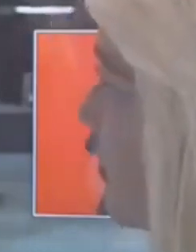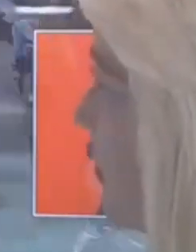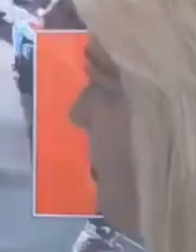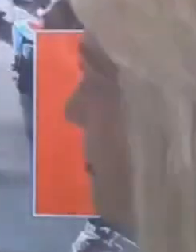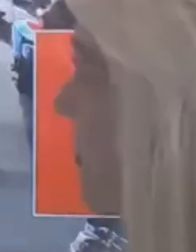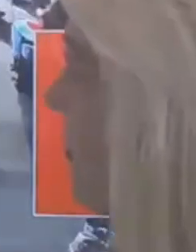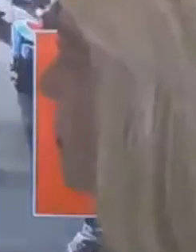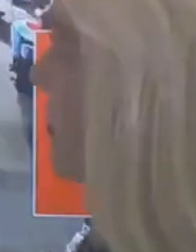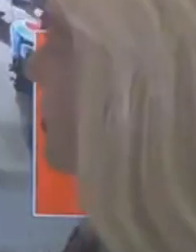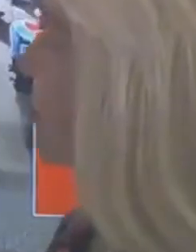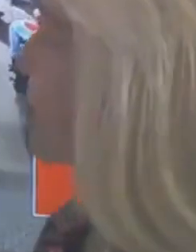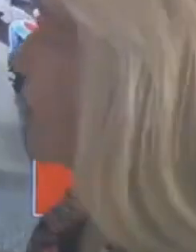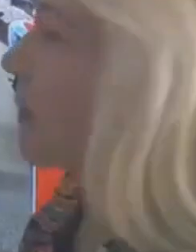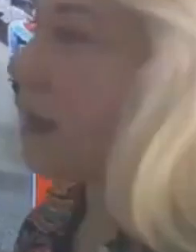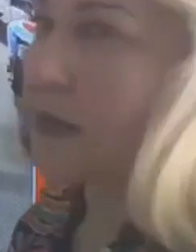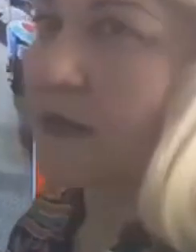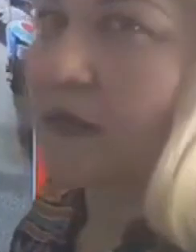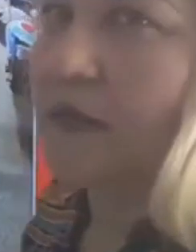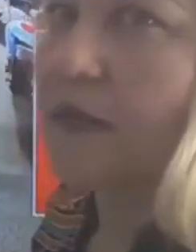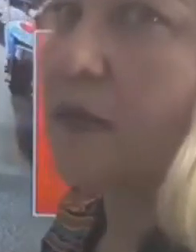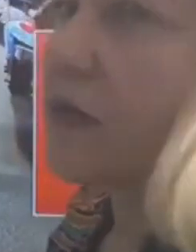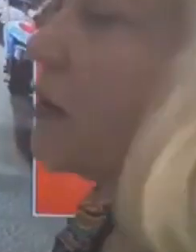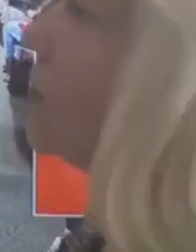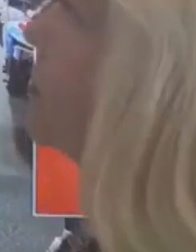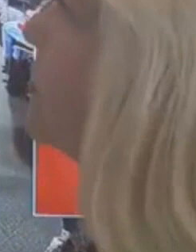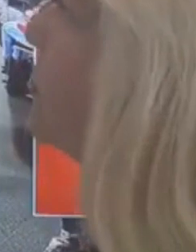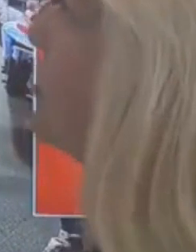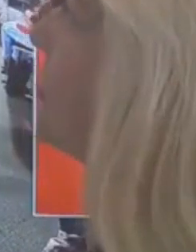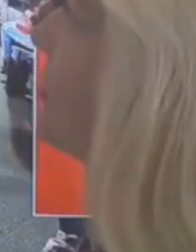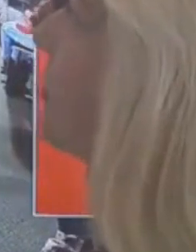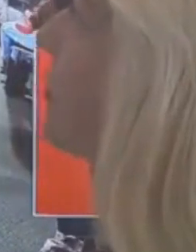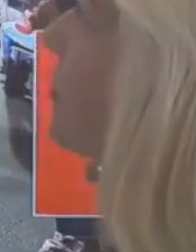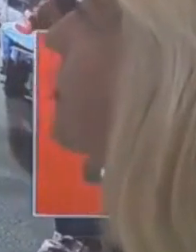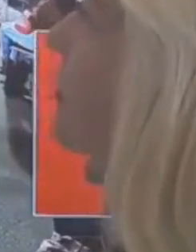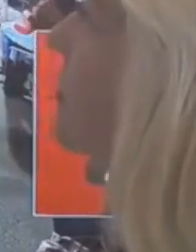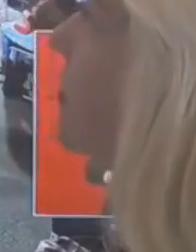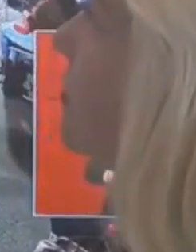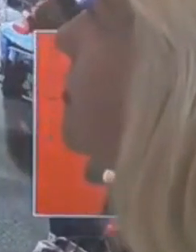momento? Pues es algo que se está